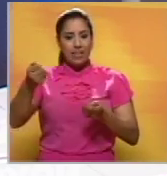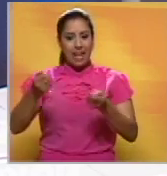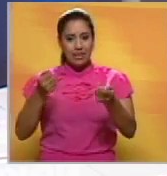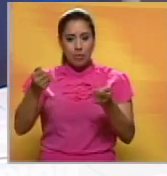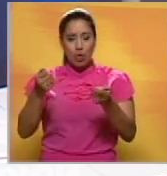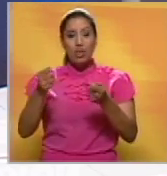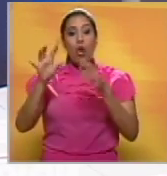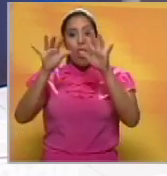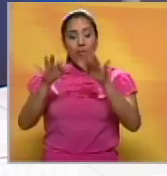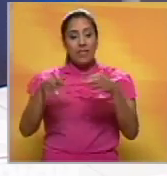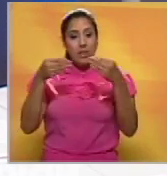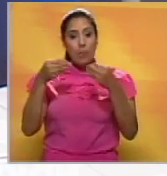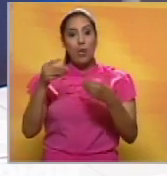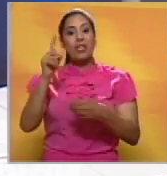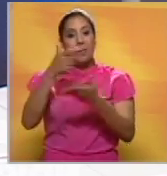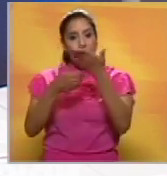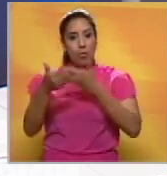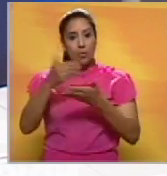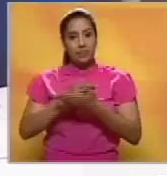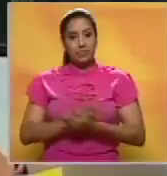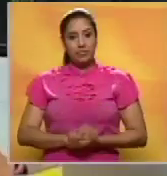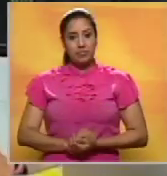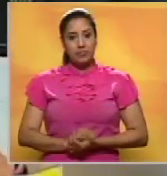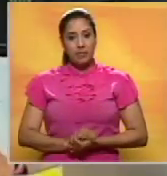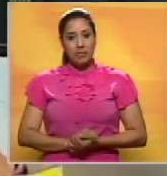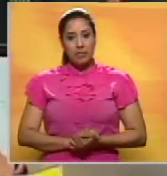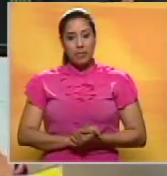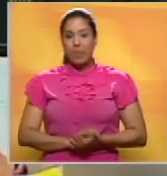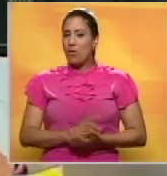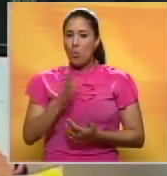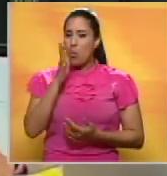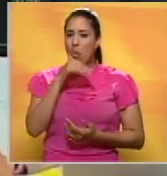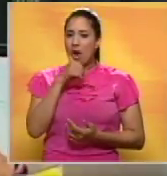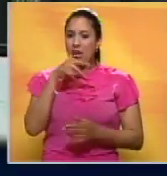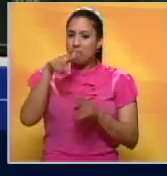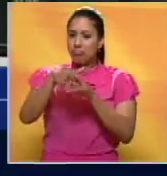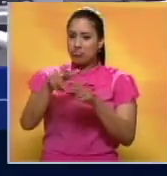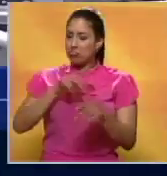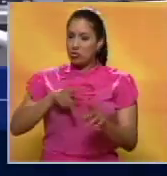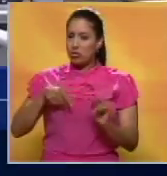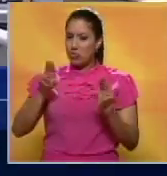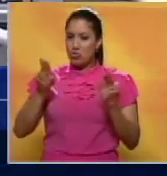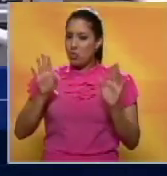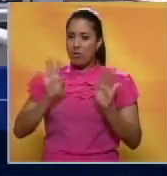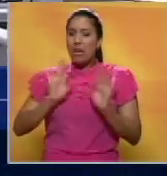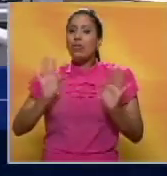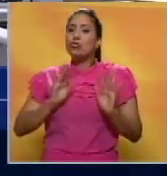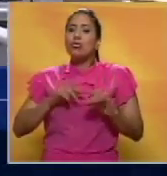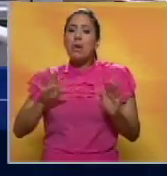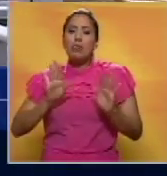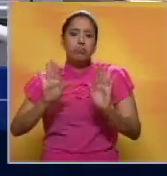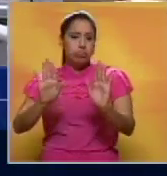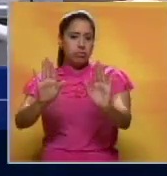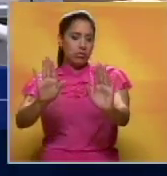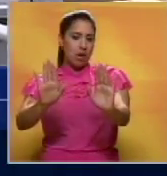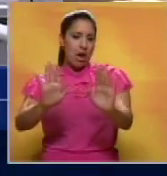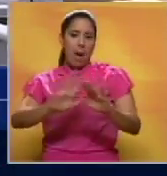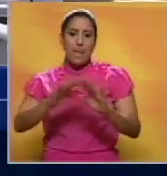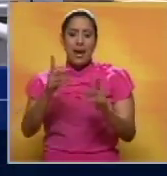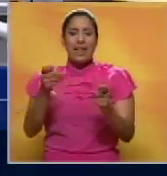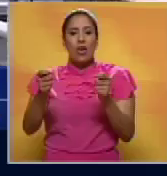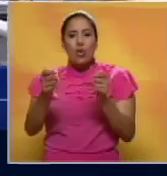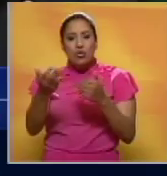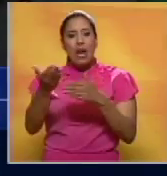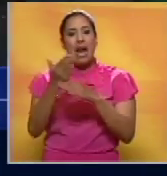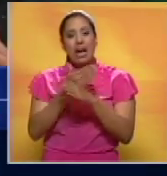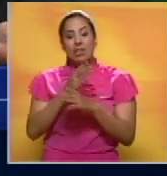Transporte, oficinas públicas y de comercios. No hay represión, hay contención. Para tratar de